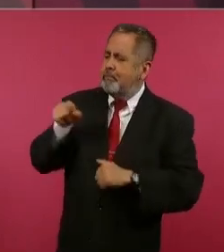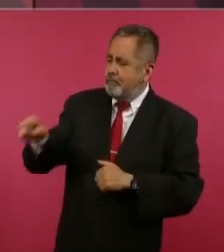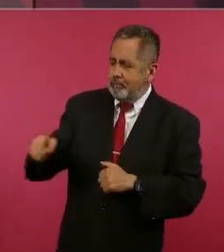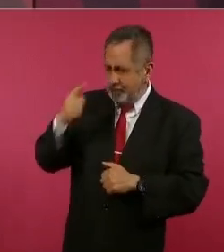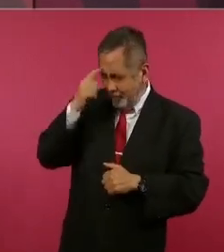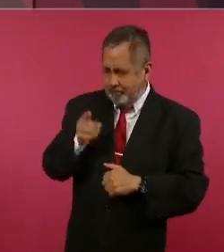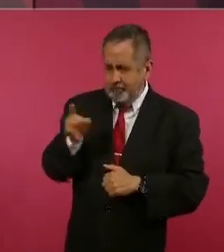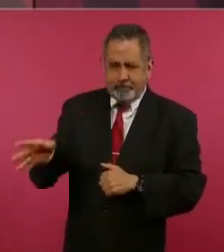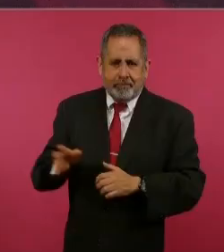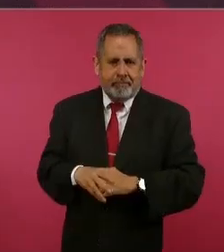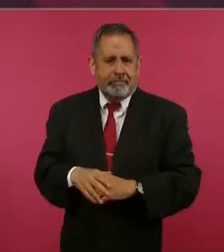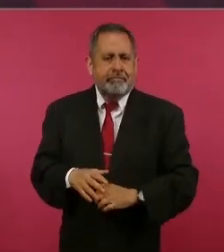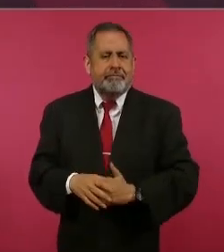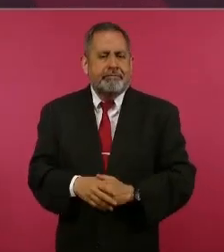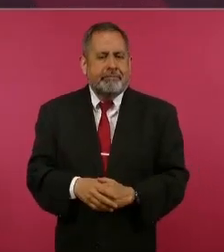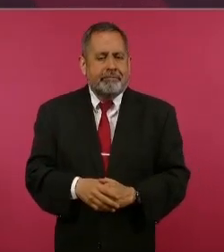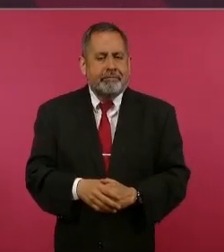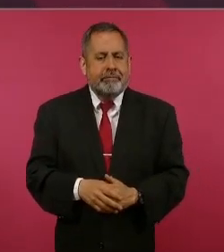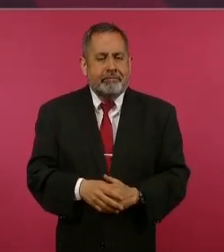nada más que